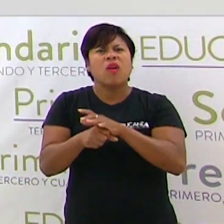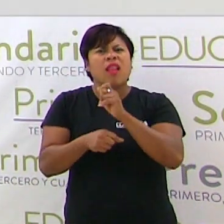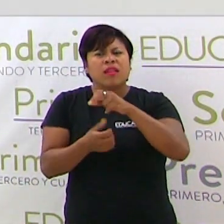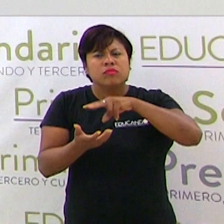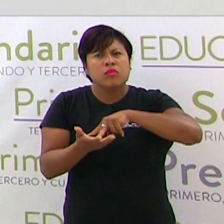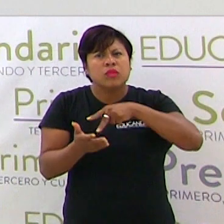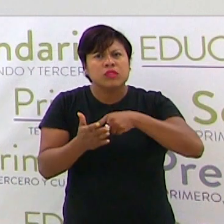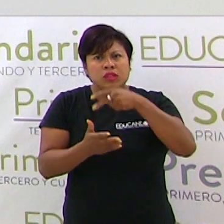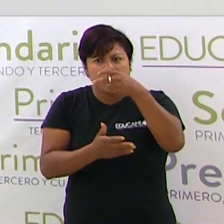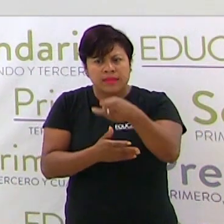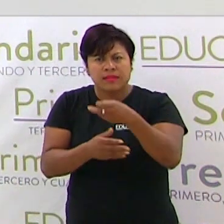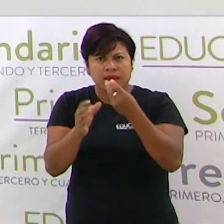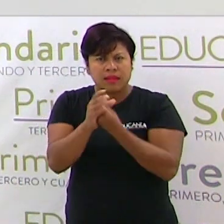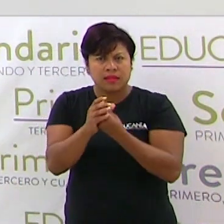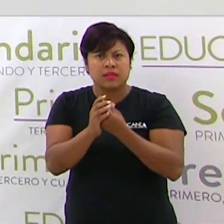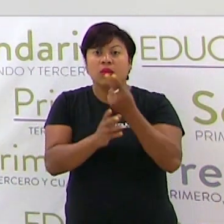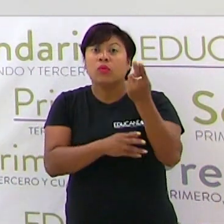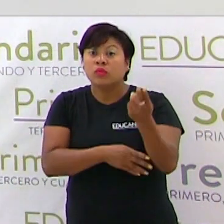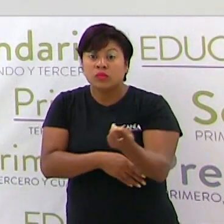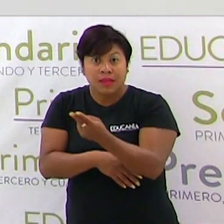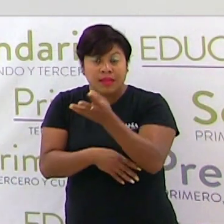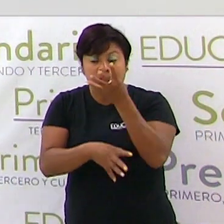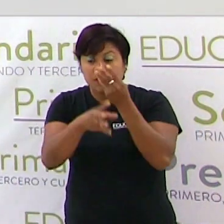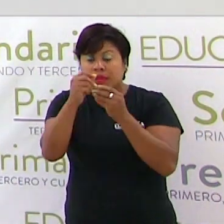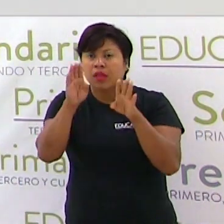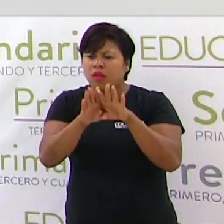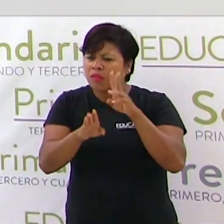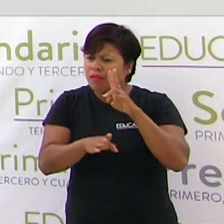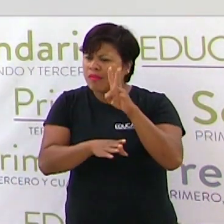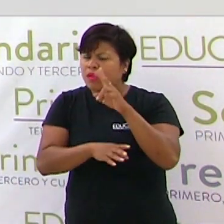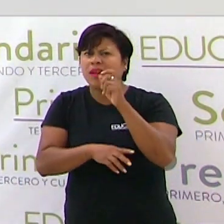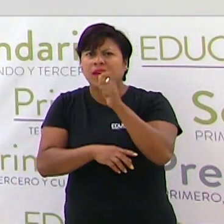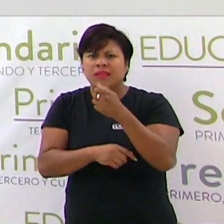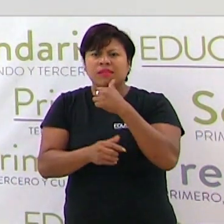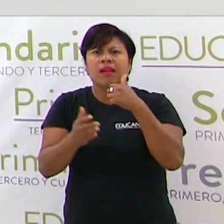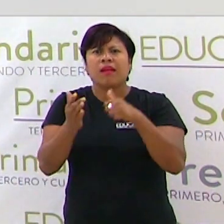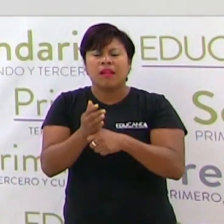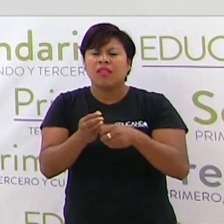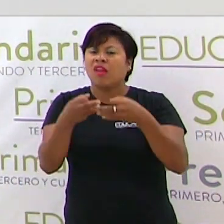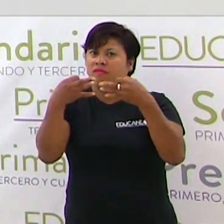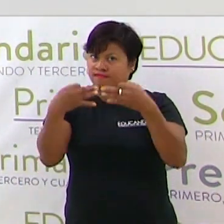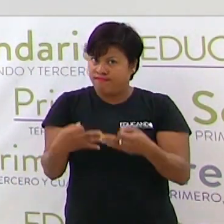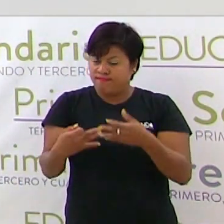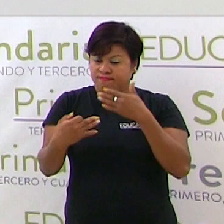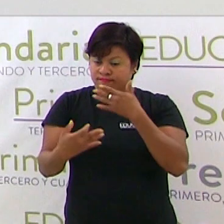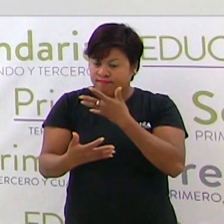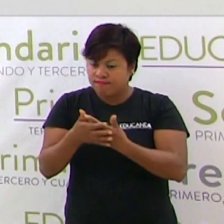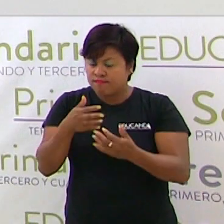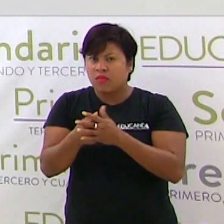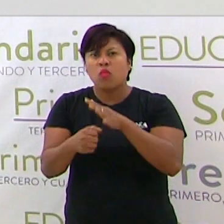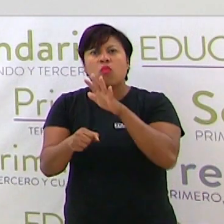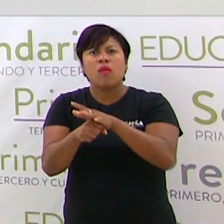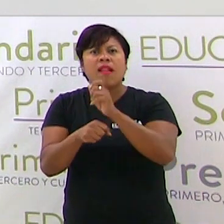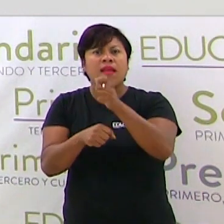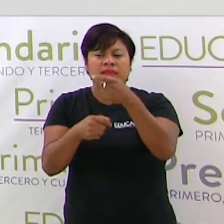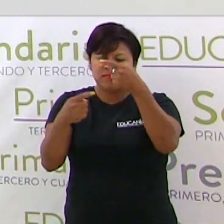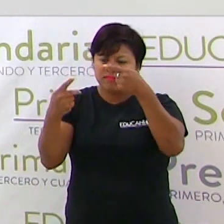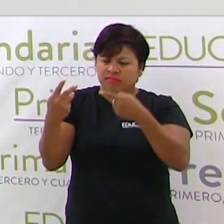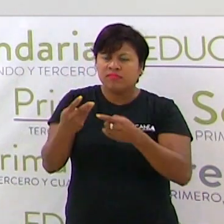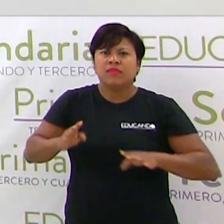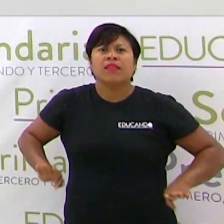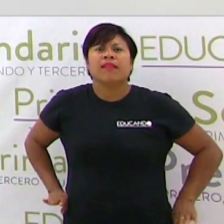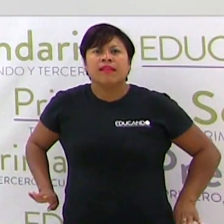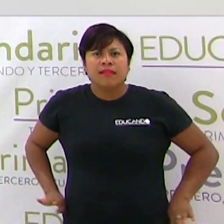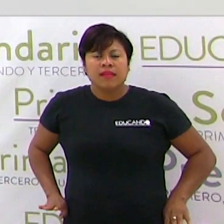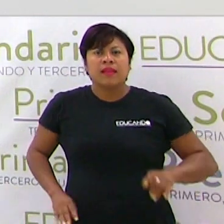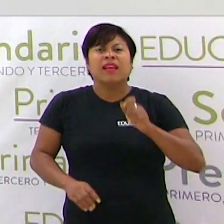clase? Que ustedes aprendan a reconocer qué es una carta formal, cuáles son sus características, qué es